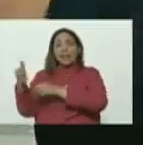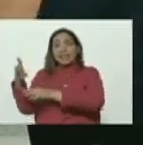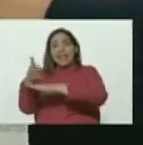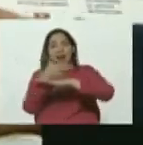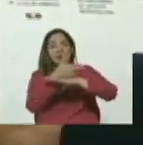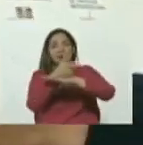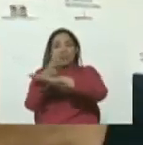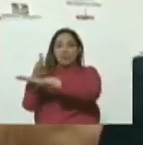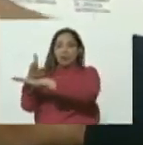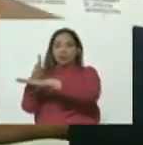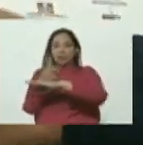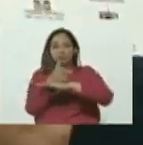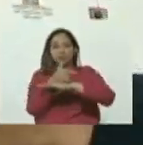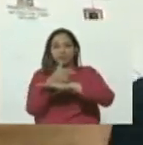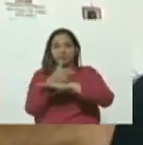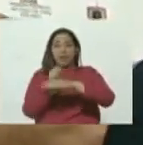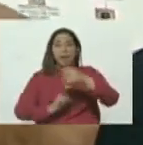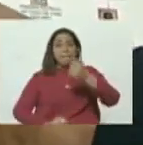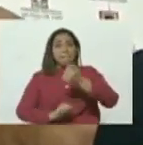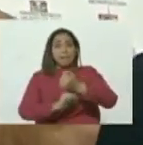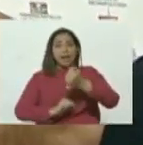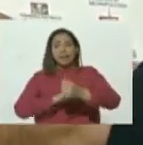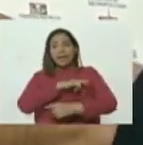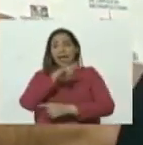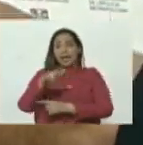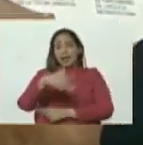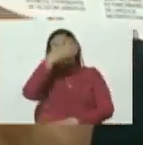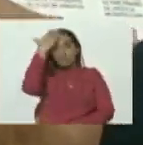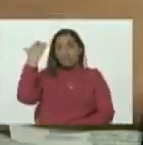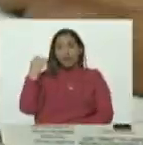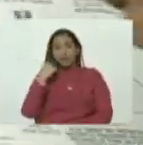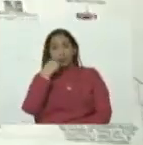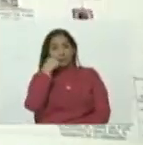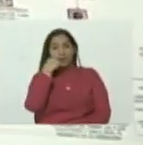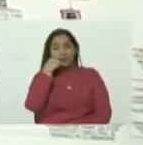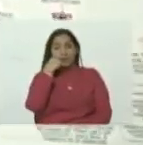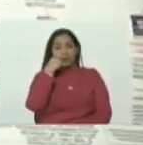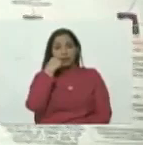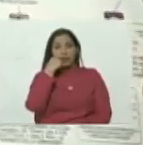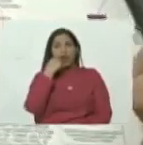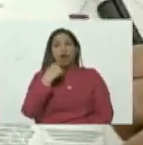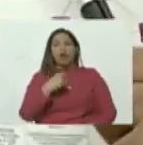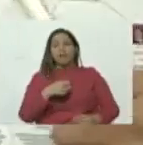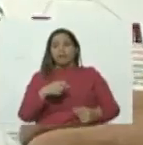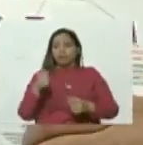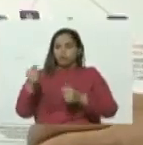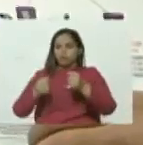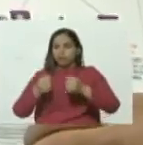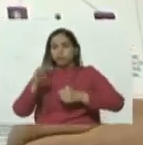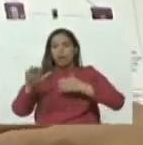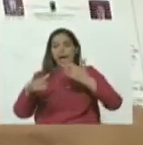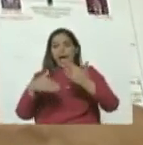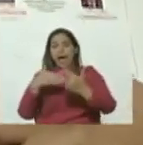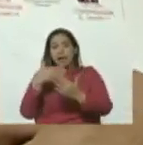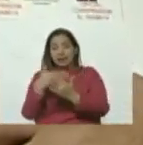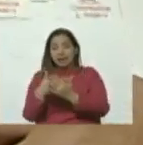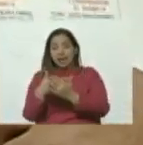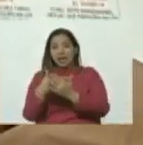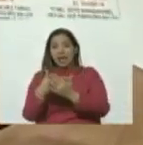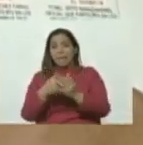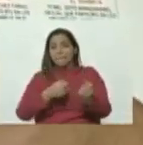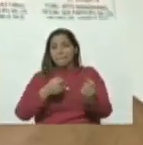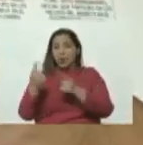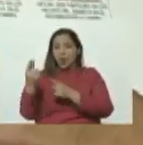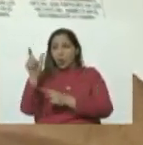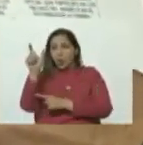de la base aérea Francisco de Miranda en La Carlota y traerla al mando de alias